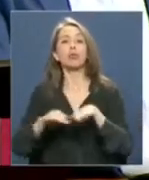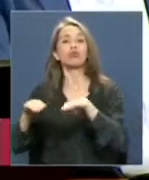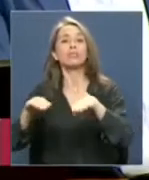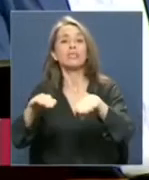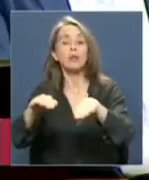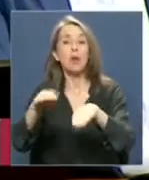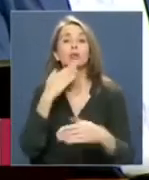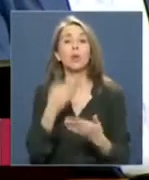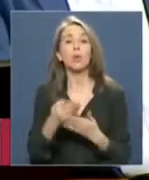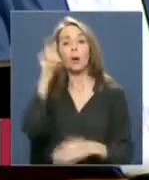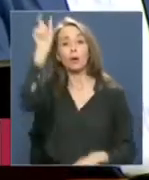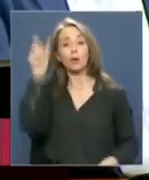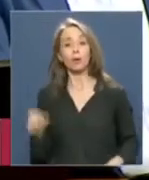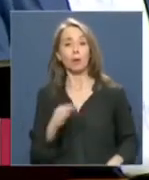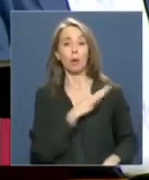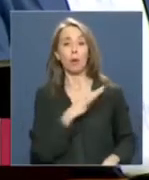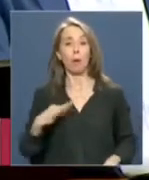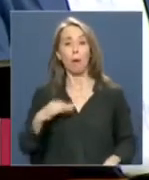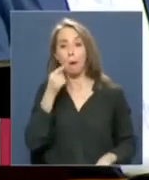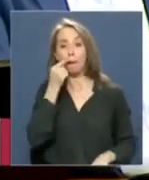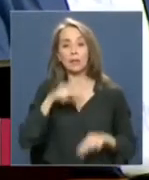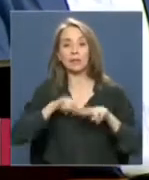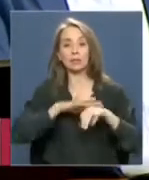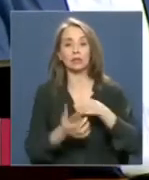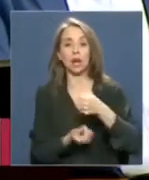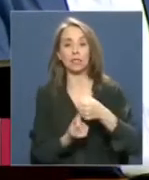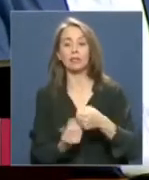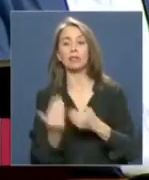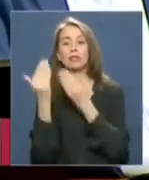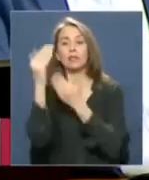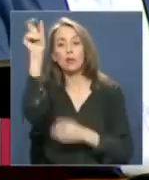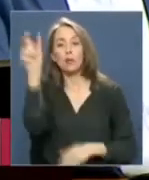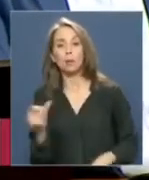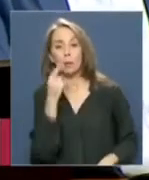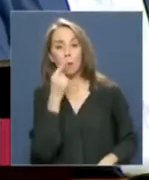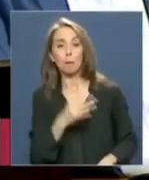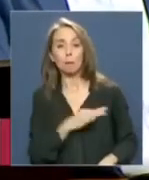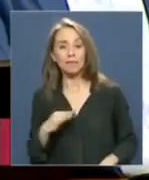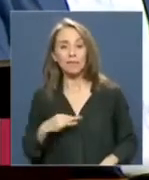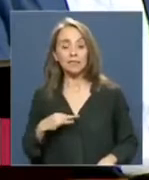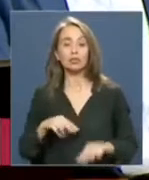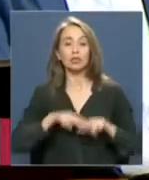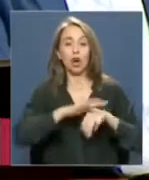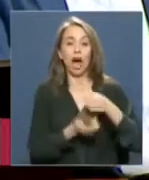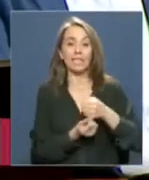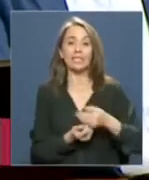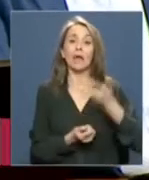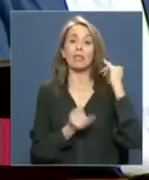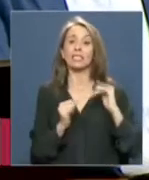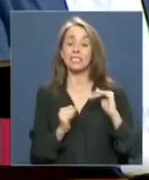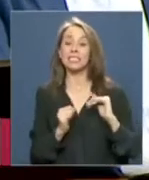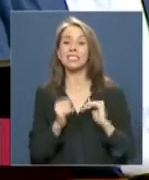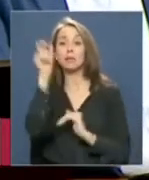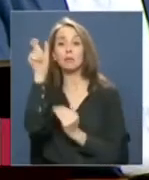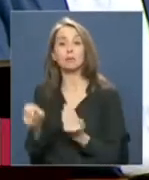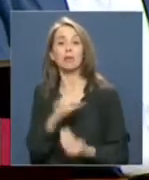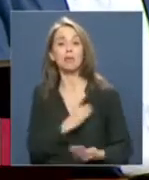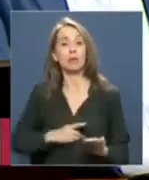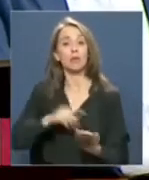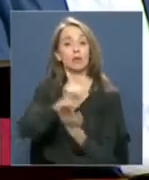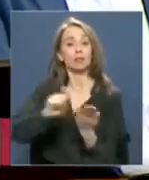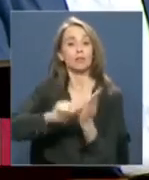el ministro de Hacienda, y aquí saludo también al ministro Llobet que nos acompaña, si el ministro de Hacienda hubiese escuchado a los autores de los